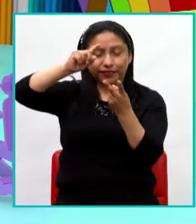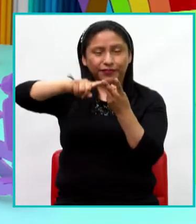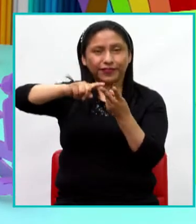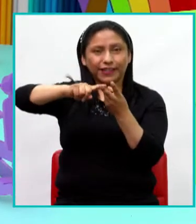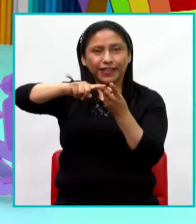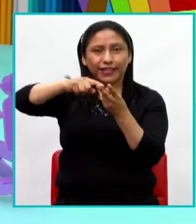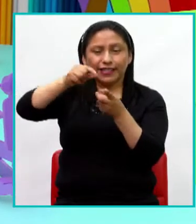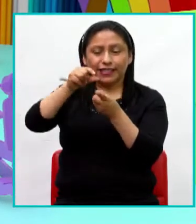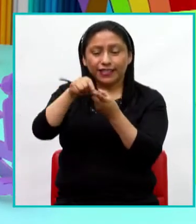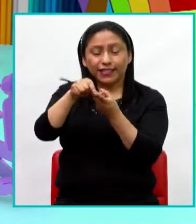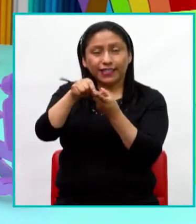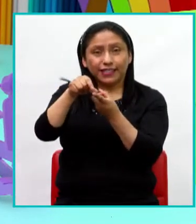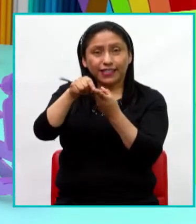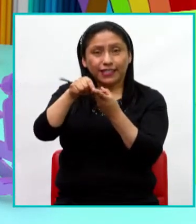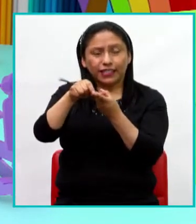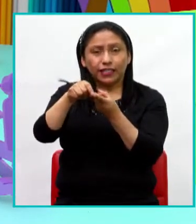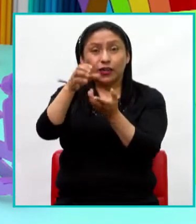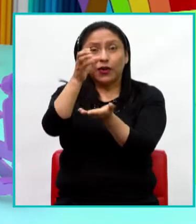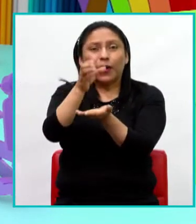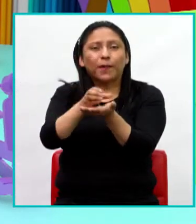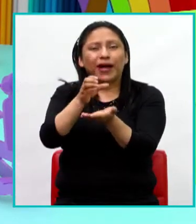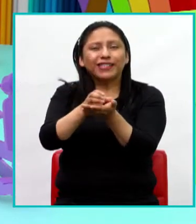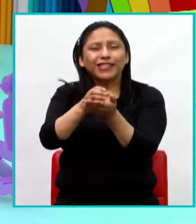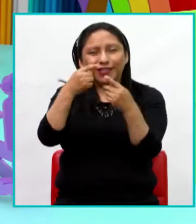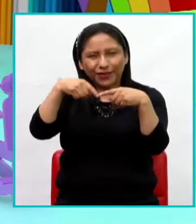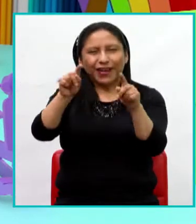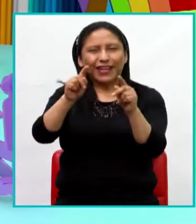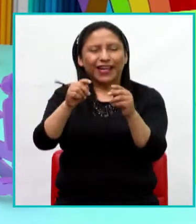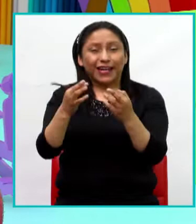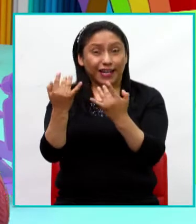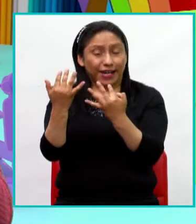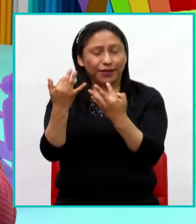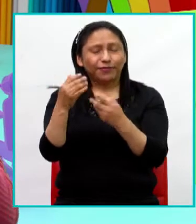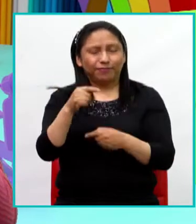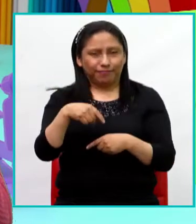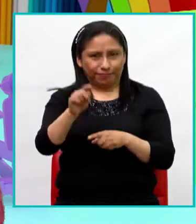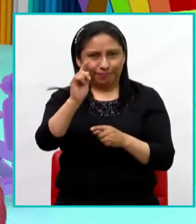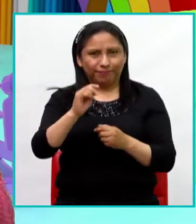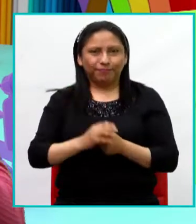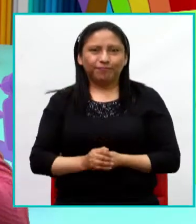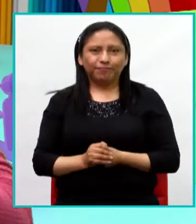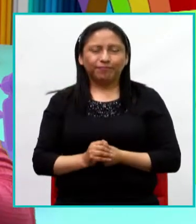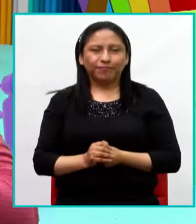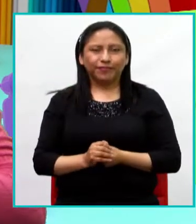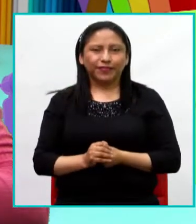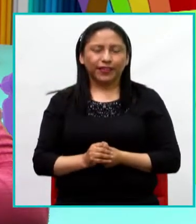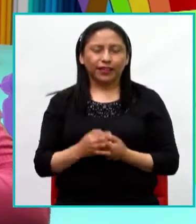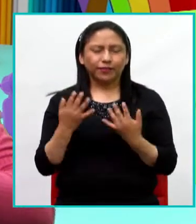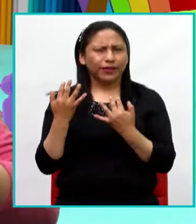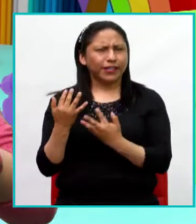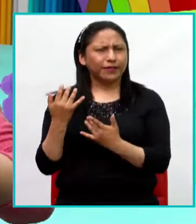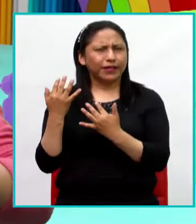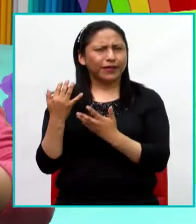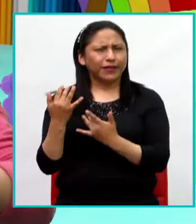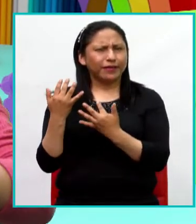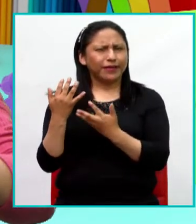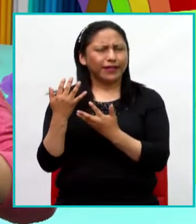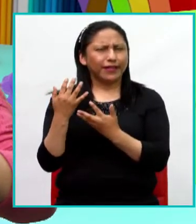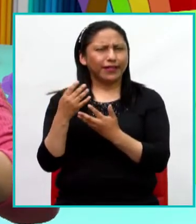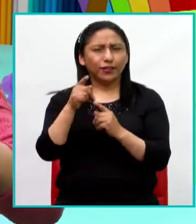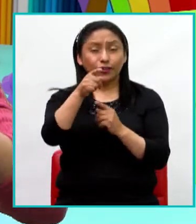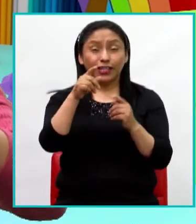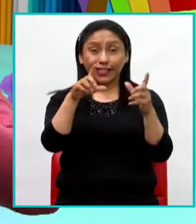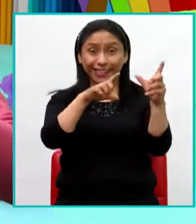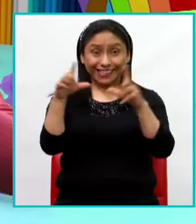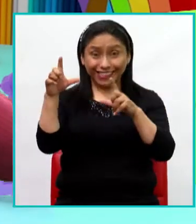de dientes y un vasito de agua? ¡Vamos, vayan! Que los espero. Aquí los estoy esperando.